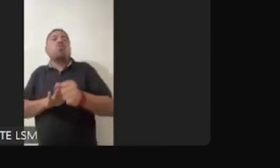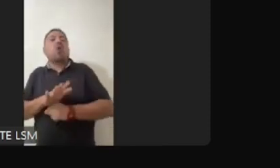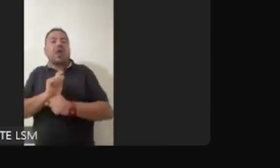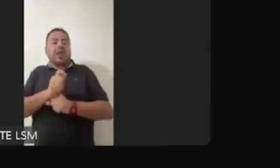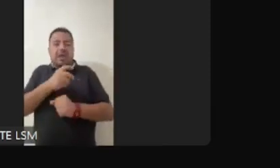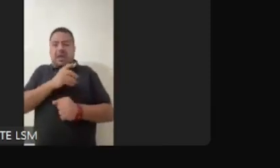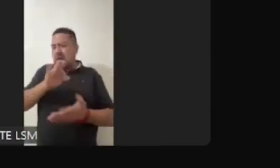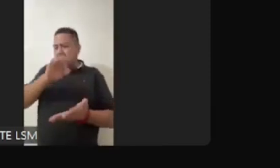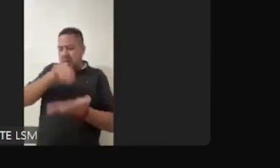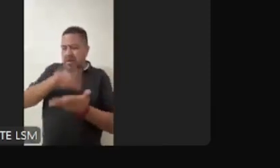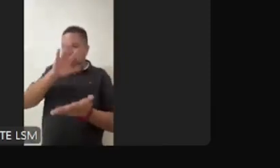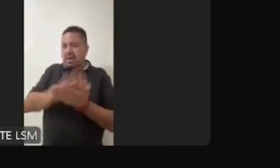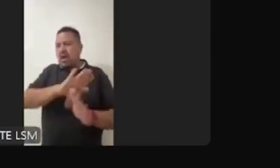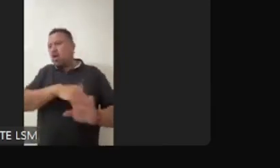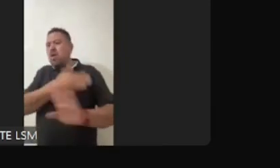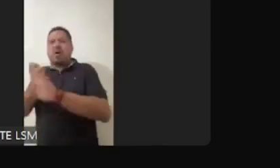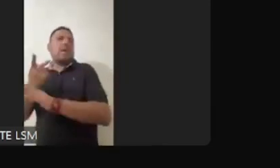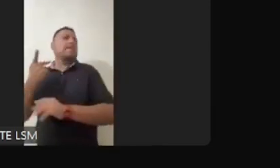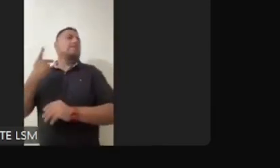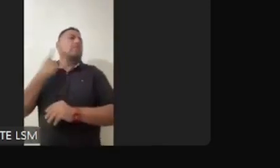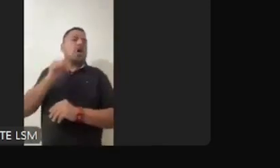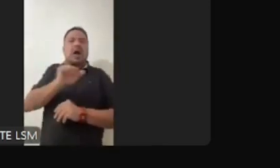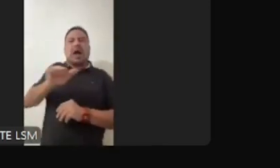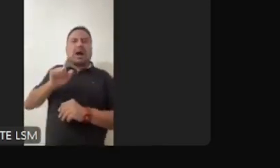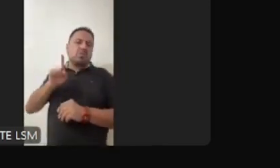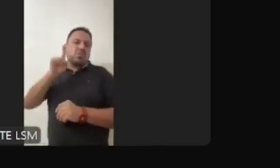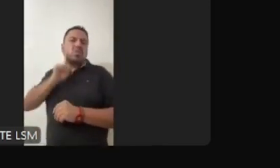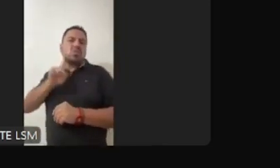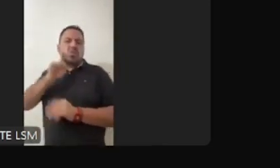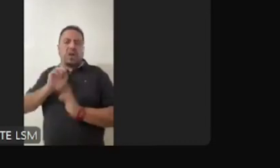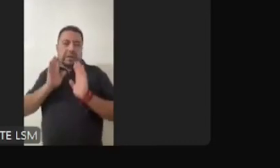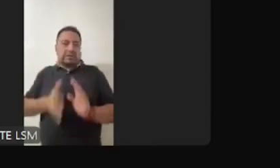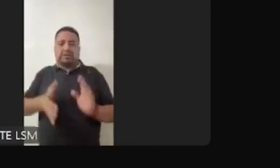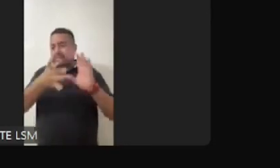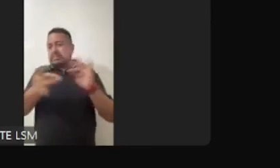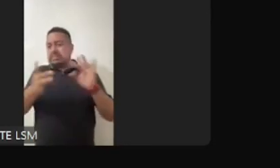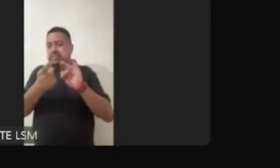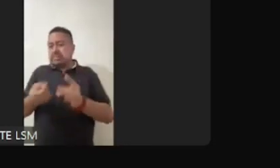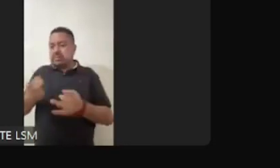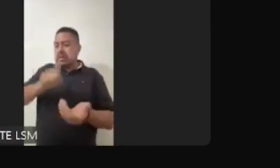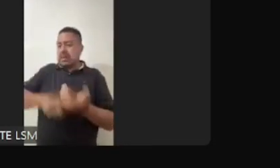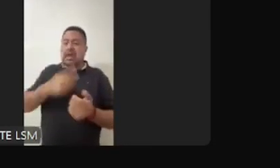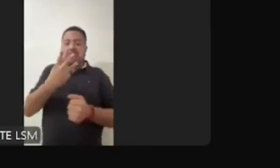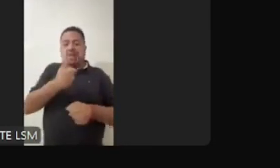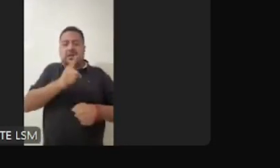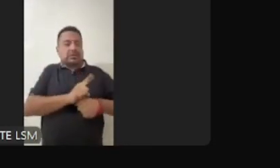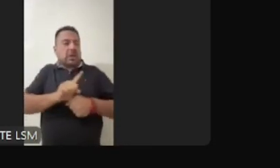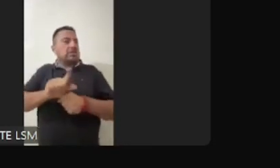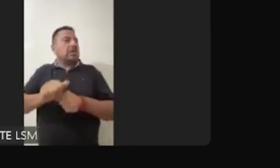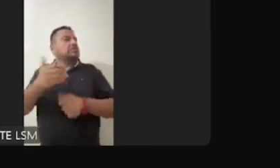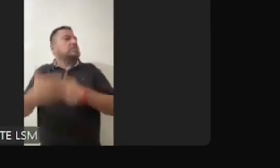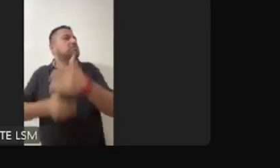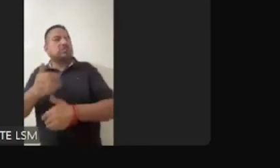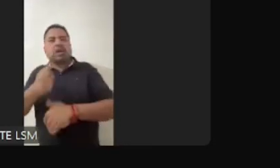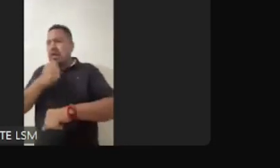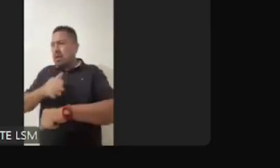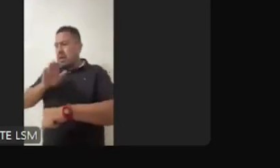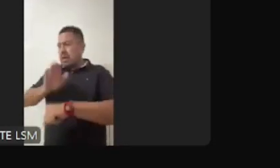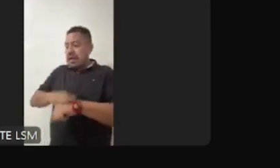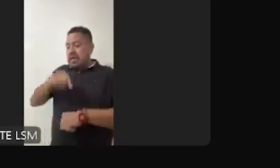constituir actos de violencia política de género hecho lo anterior dentro de los tres días hábiles siguientes informar a este